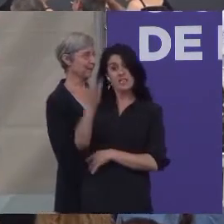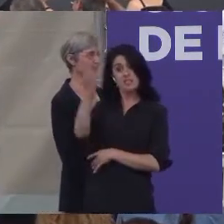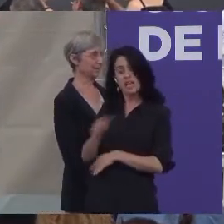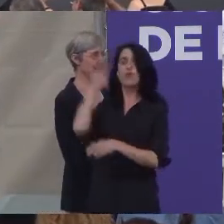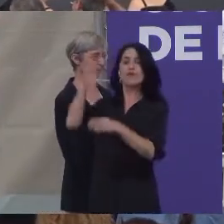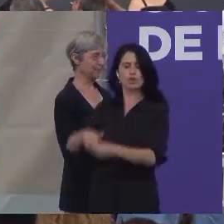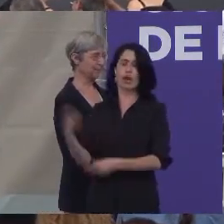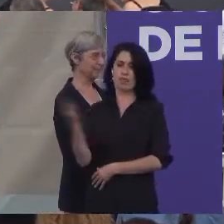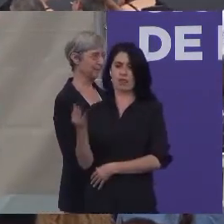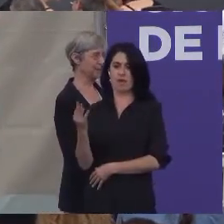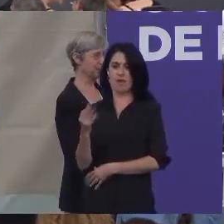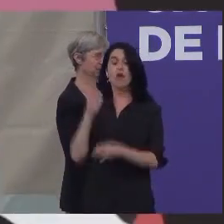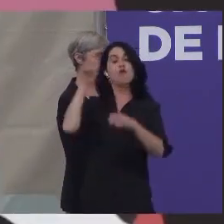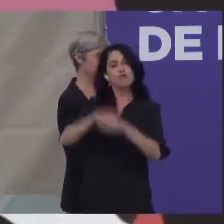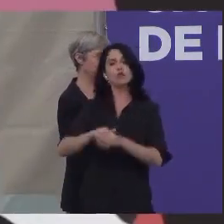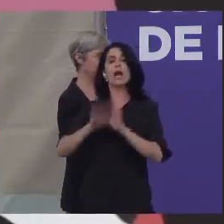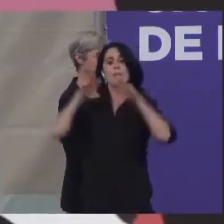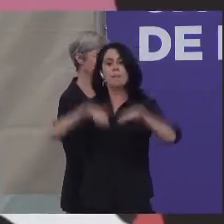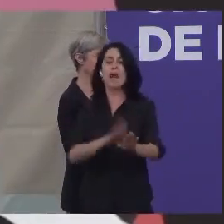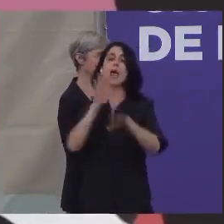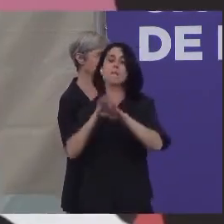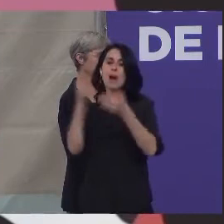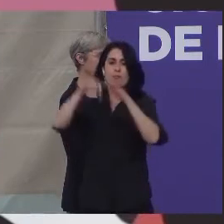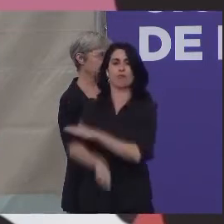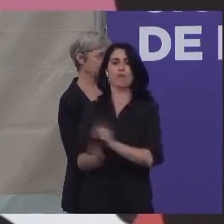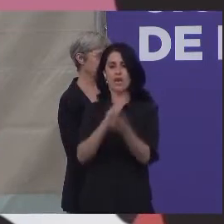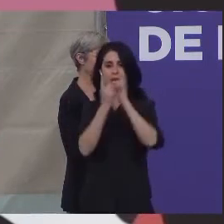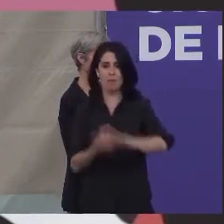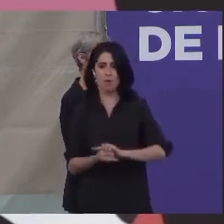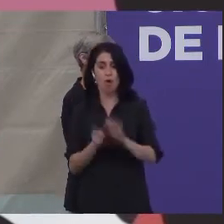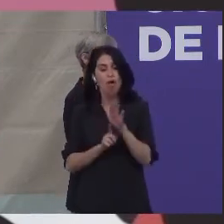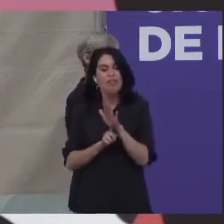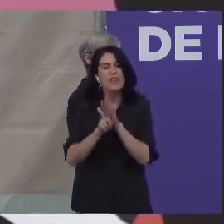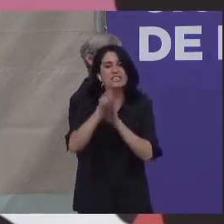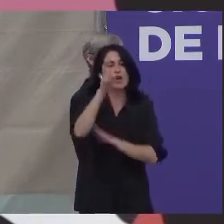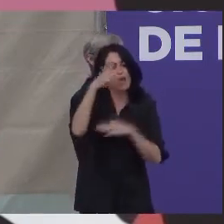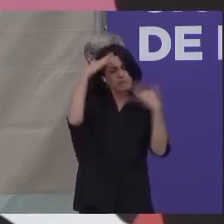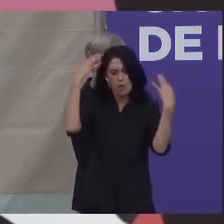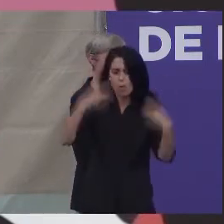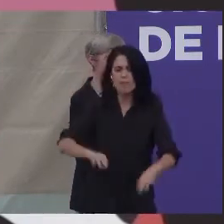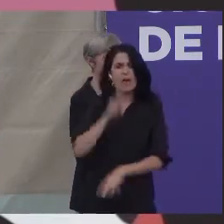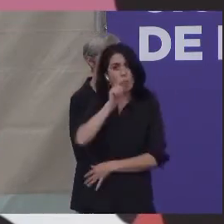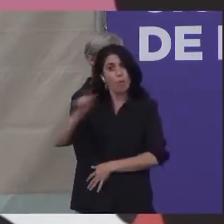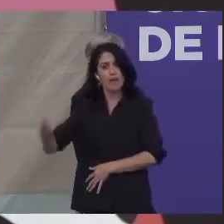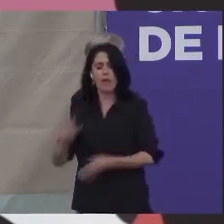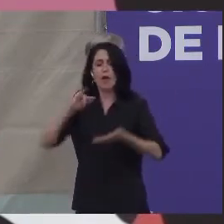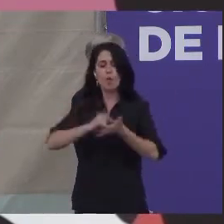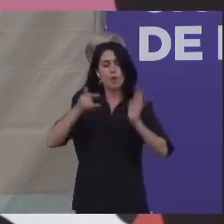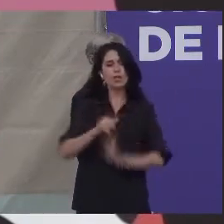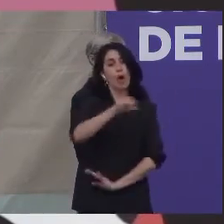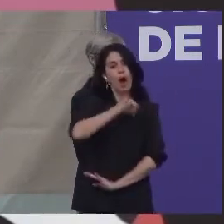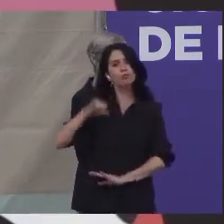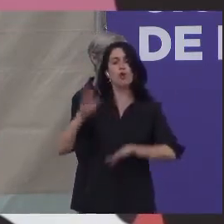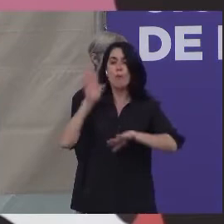voteu una marea per aprofundir el canvi, per desenvolupar amb unitat i humilitat un projecte renovador i autònom per a la nostra terra, per un